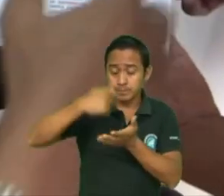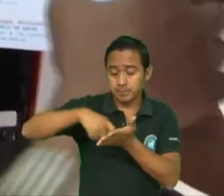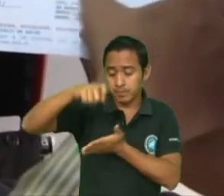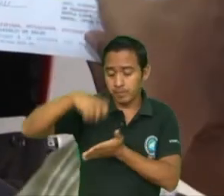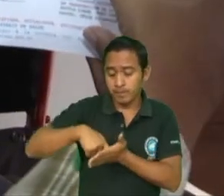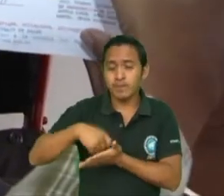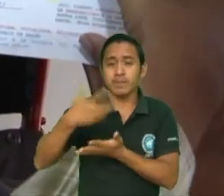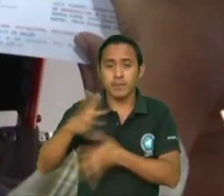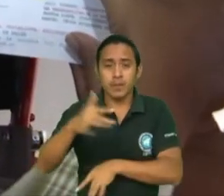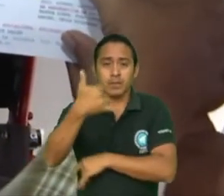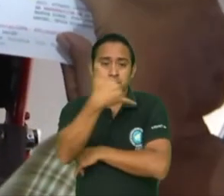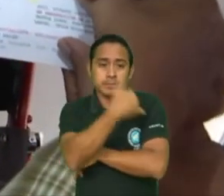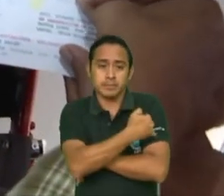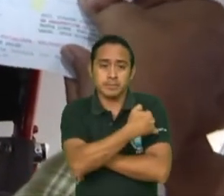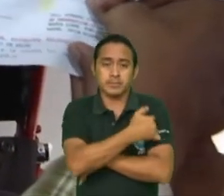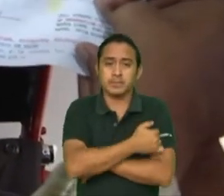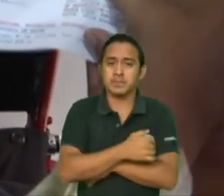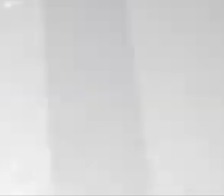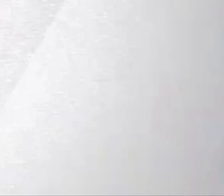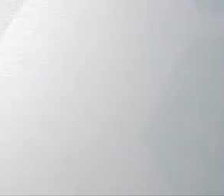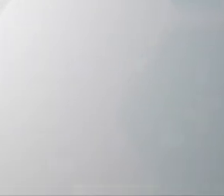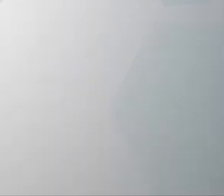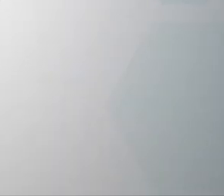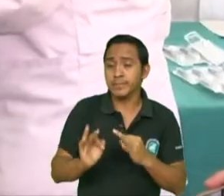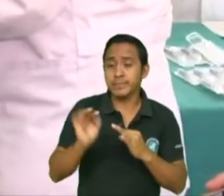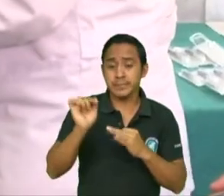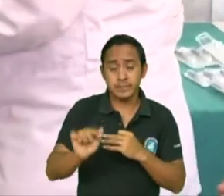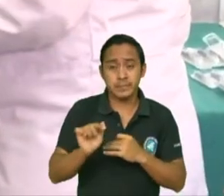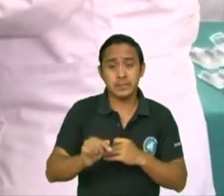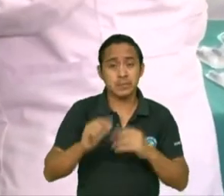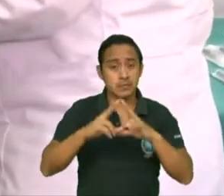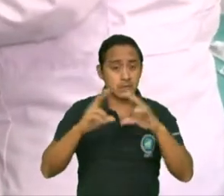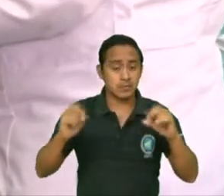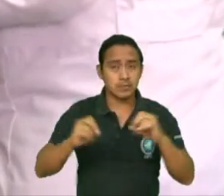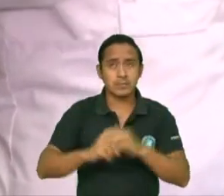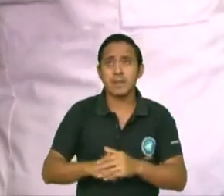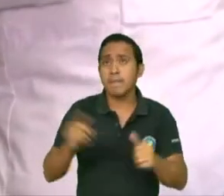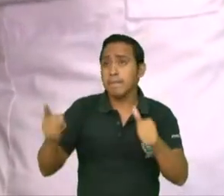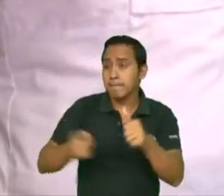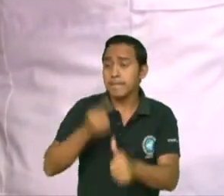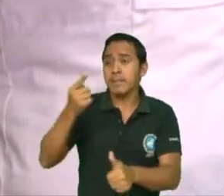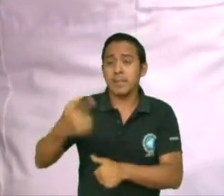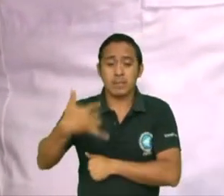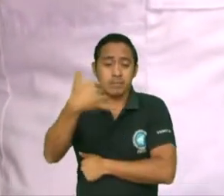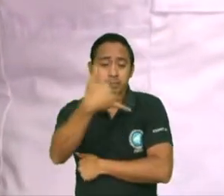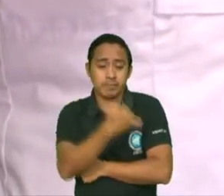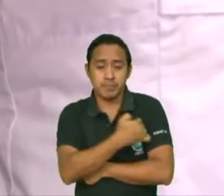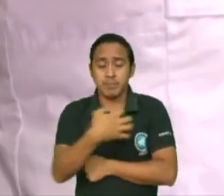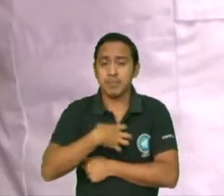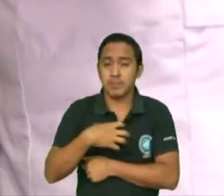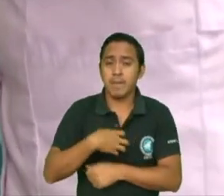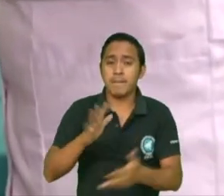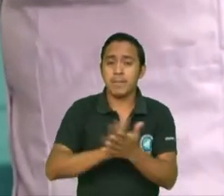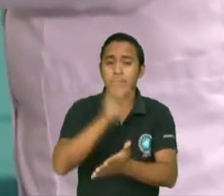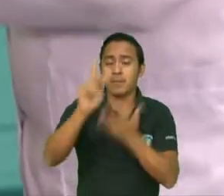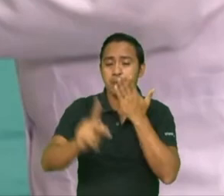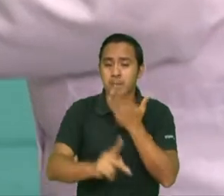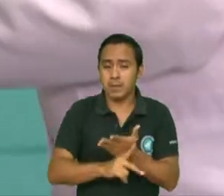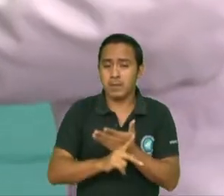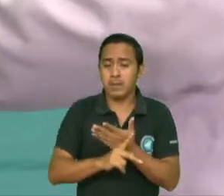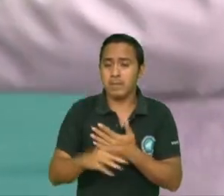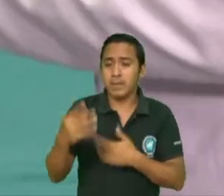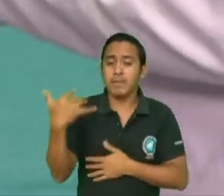los posibles riesgos de aplicarse las dosis. El Comité Científico Multidisciplinario celebró el inicio del proceso de vacunación